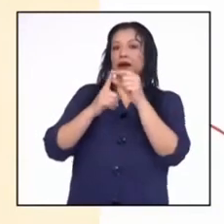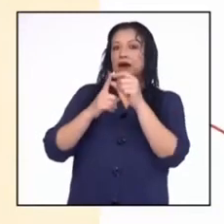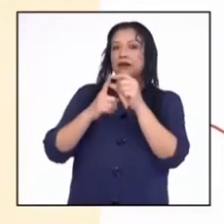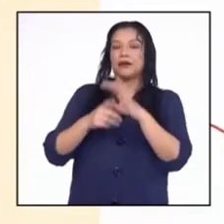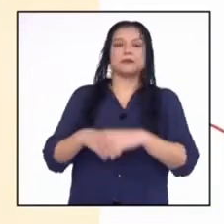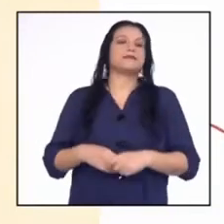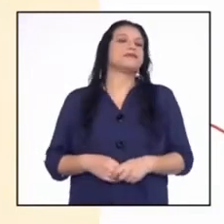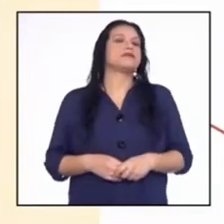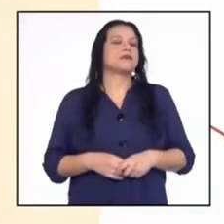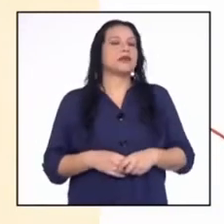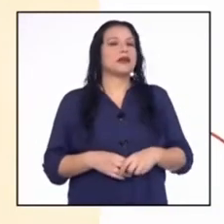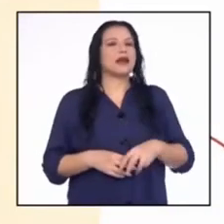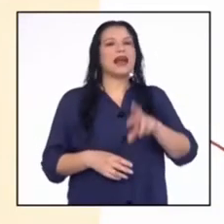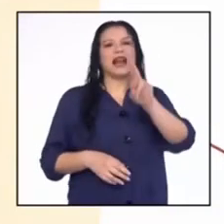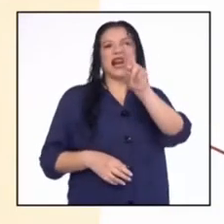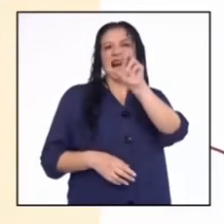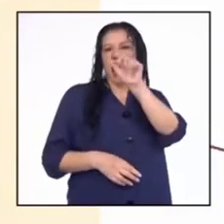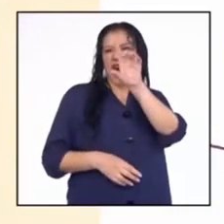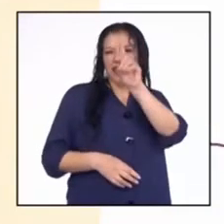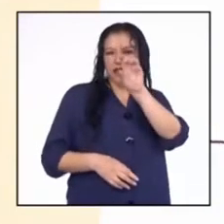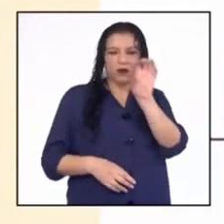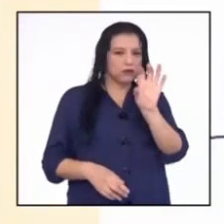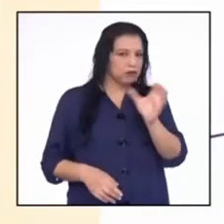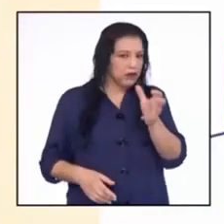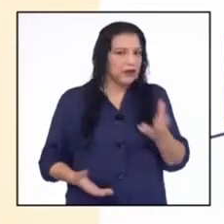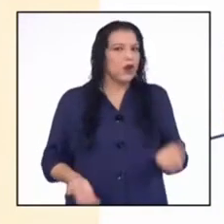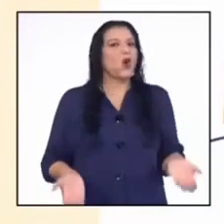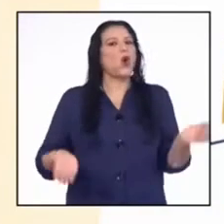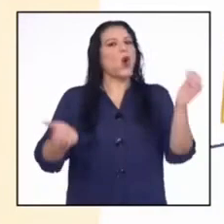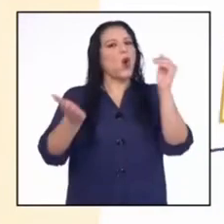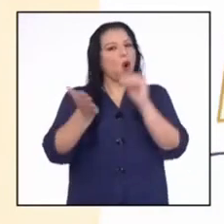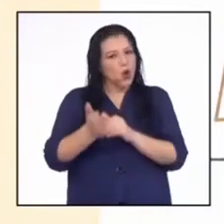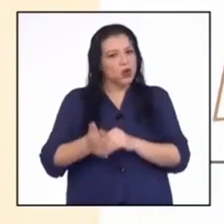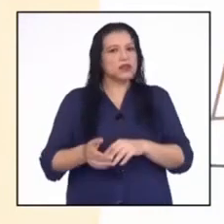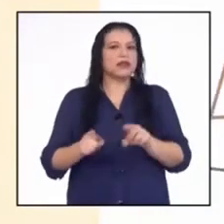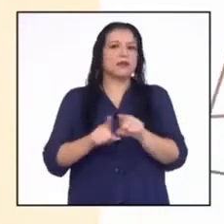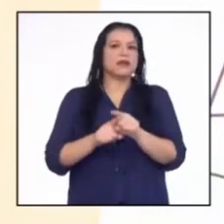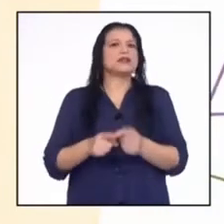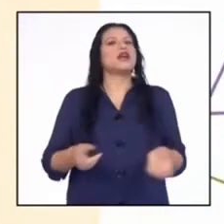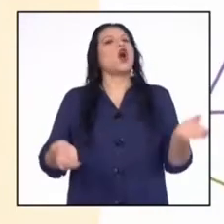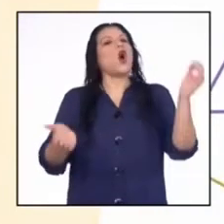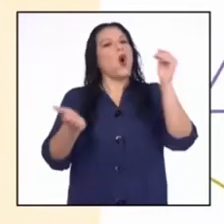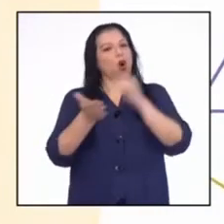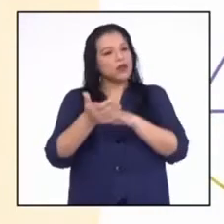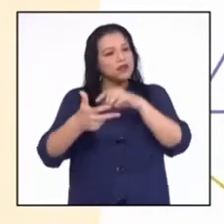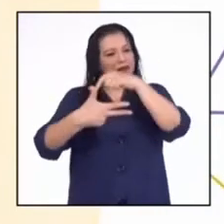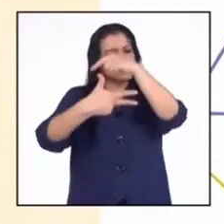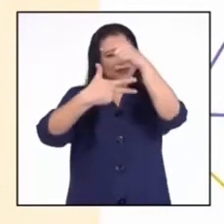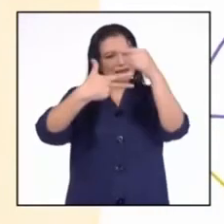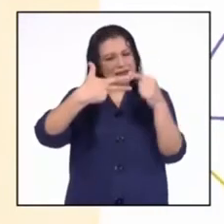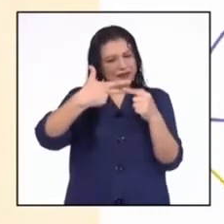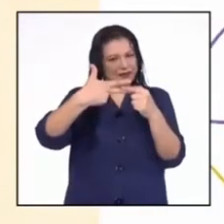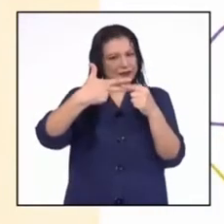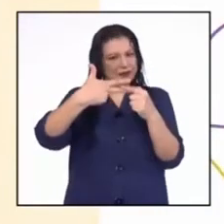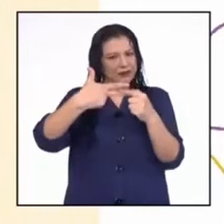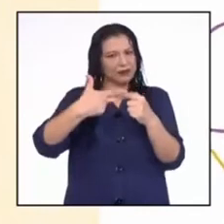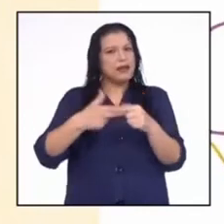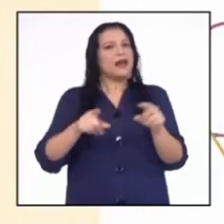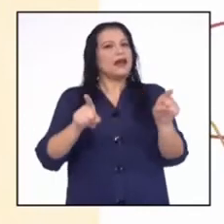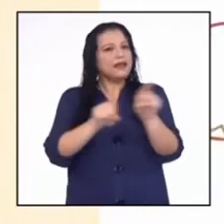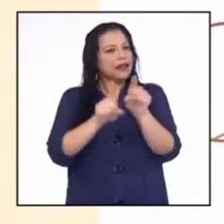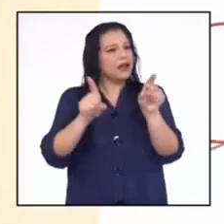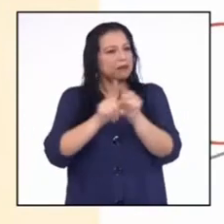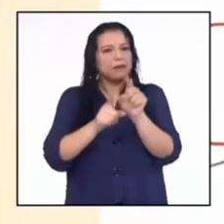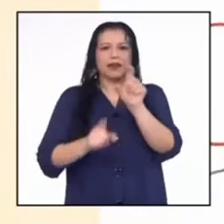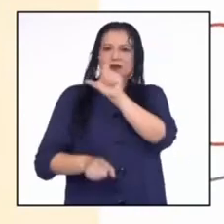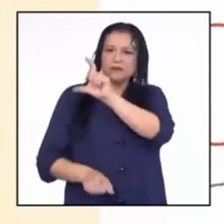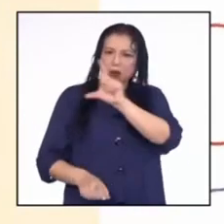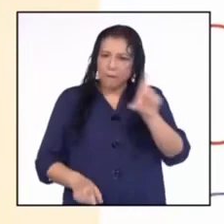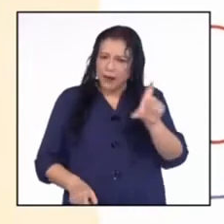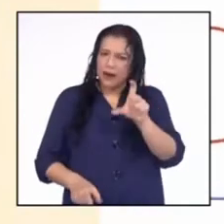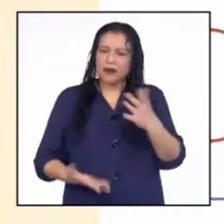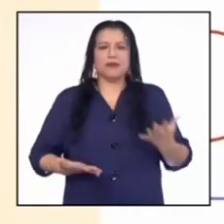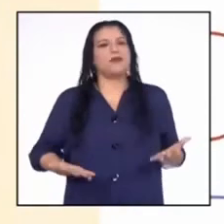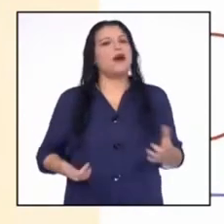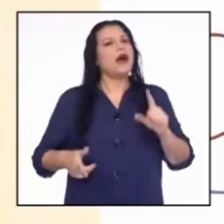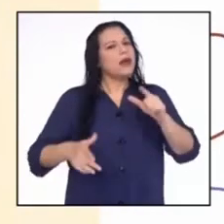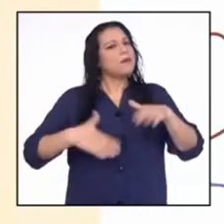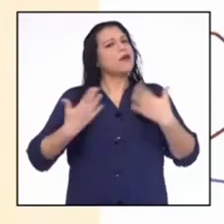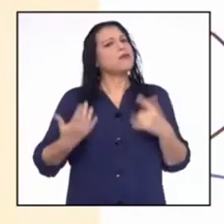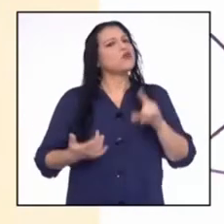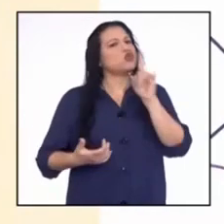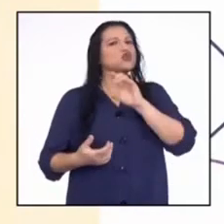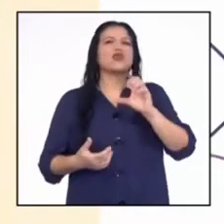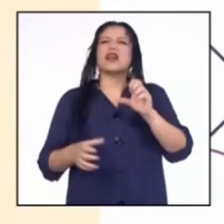el caso de la palabra radio, nuevamente se ha usado 3 veces y en el mismo párrafo. Aquí podemos